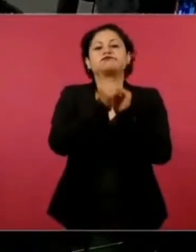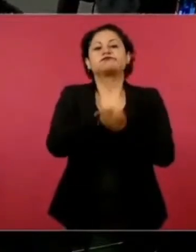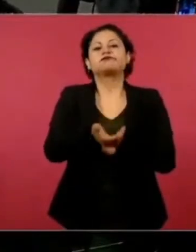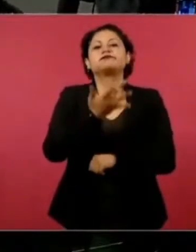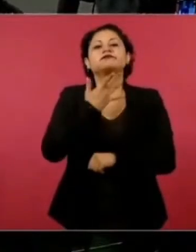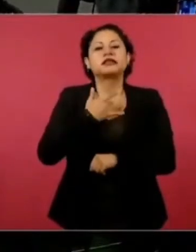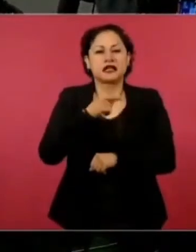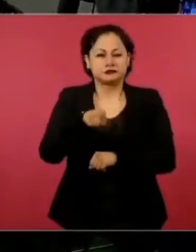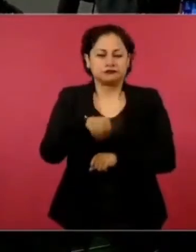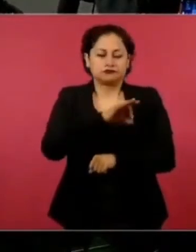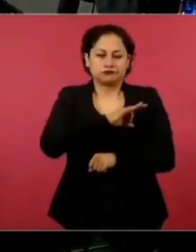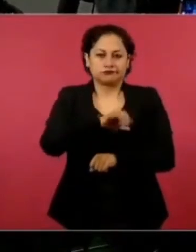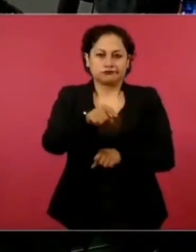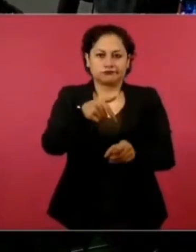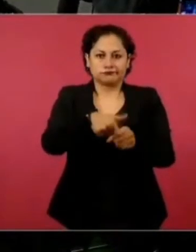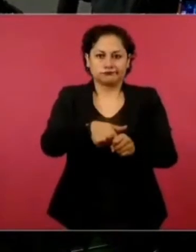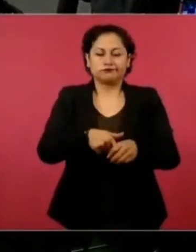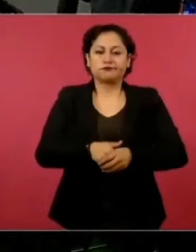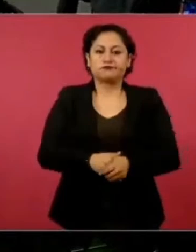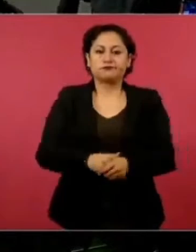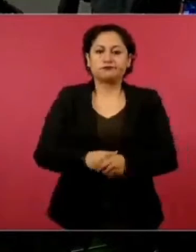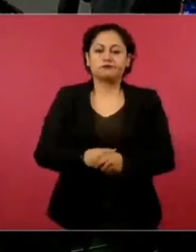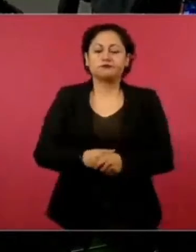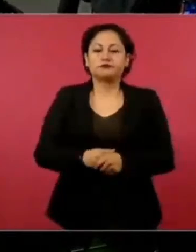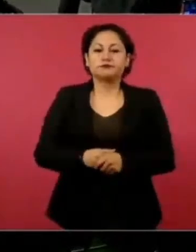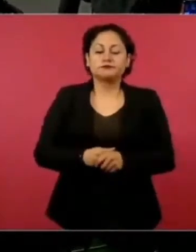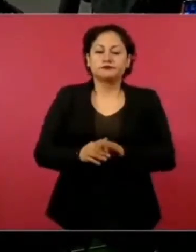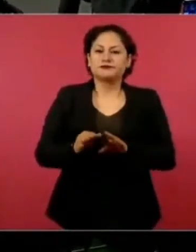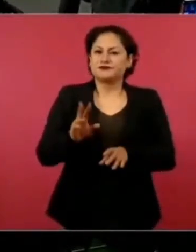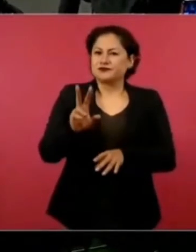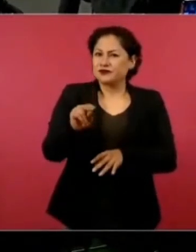este es ayer, pero me mandaron una